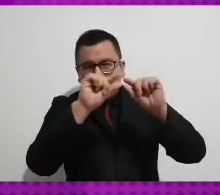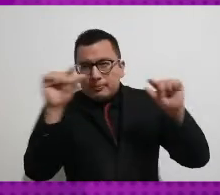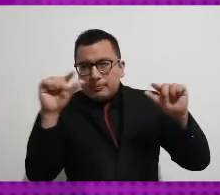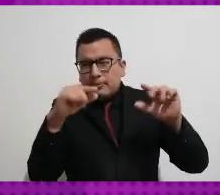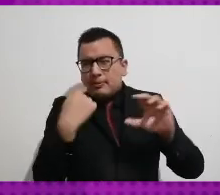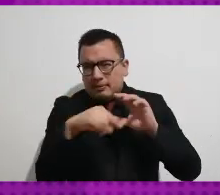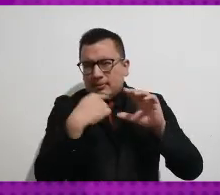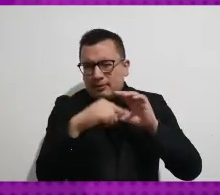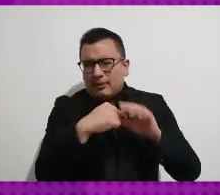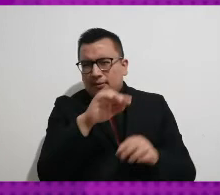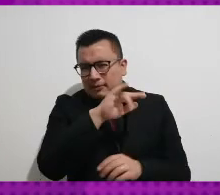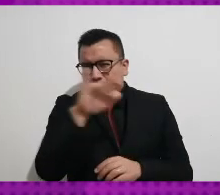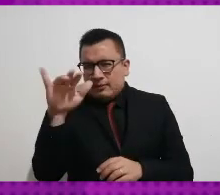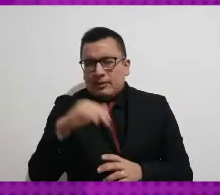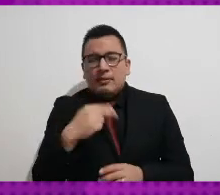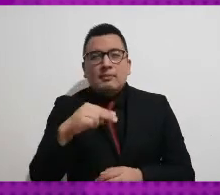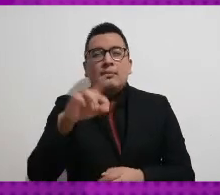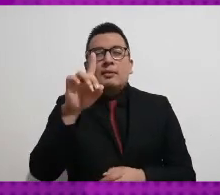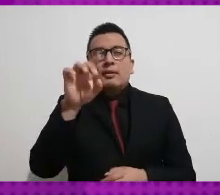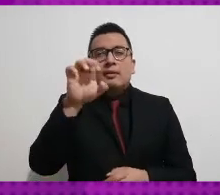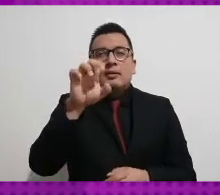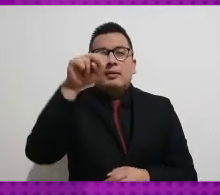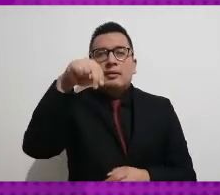estamos viendo en esta parte de aquí,